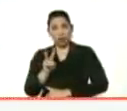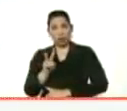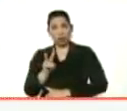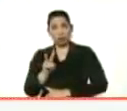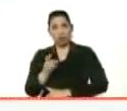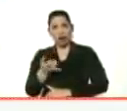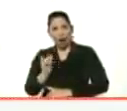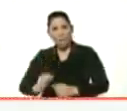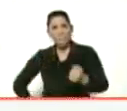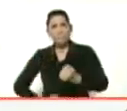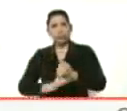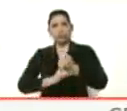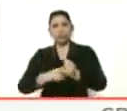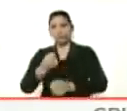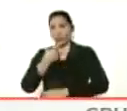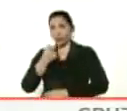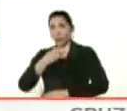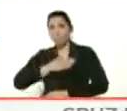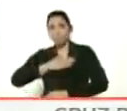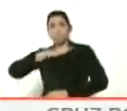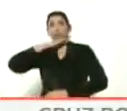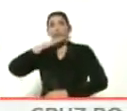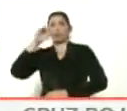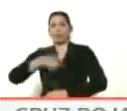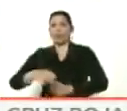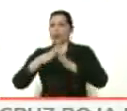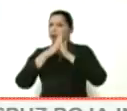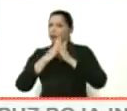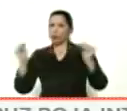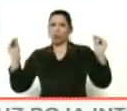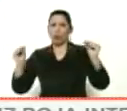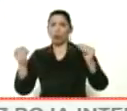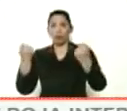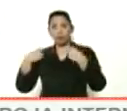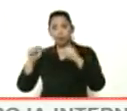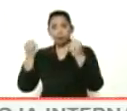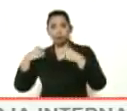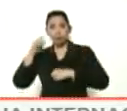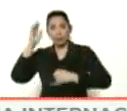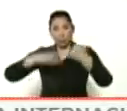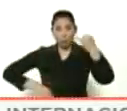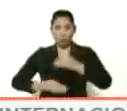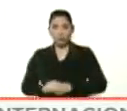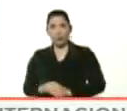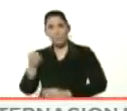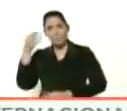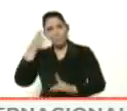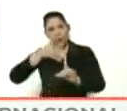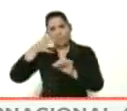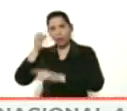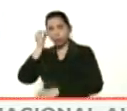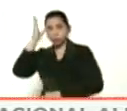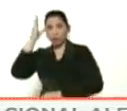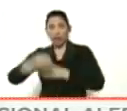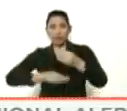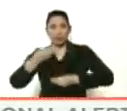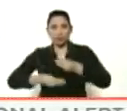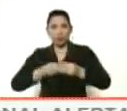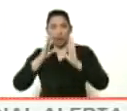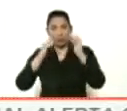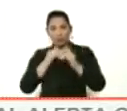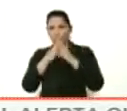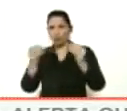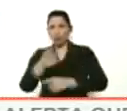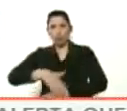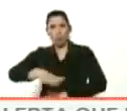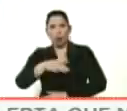cuenta con el tratamiento suficiente y con todo el arsenal terapéutico. Y por último, la capacidad instalada para atender a